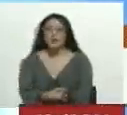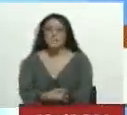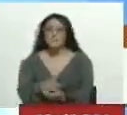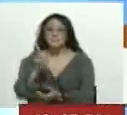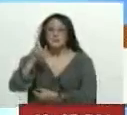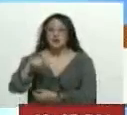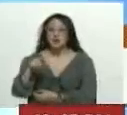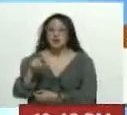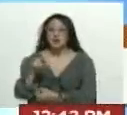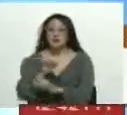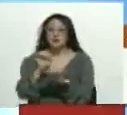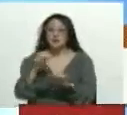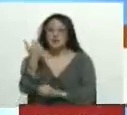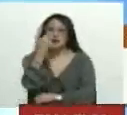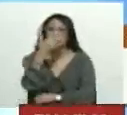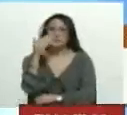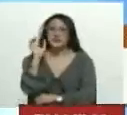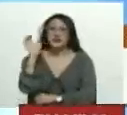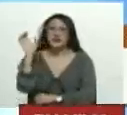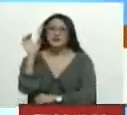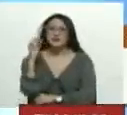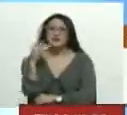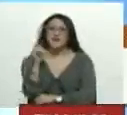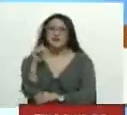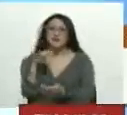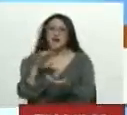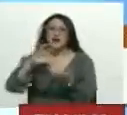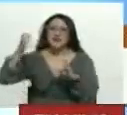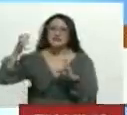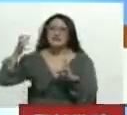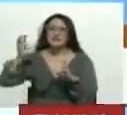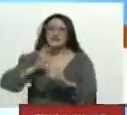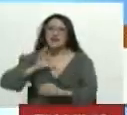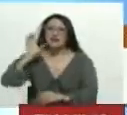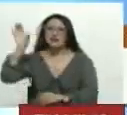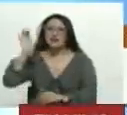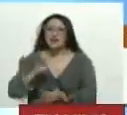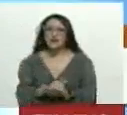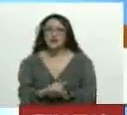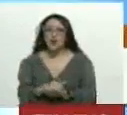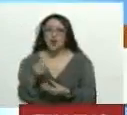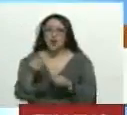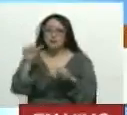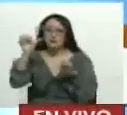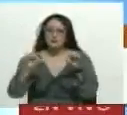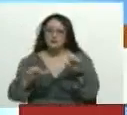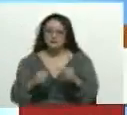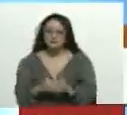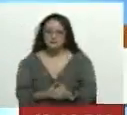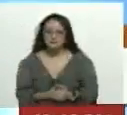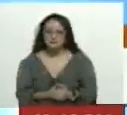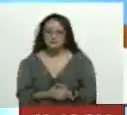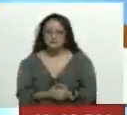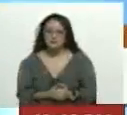del sistema capitalista tenemos una crisis del estado burgués Cómo se habló aquí